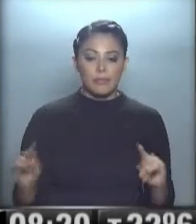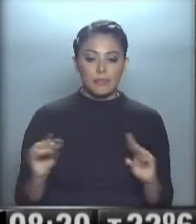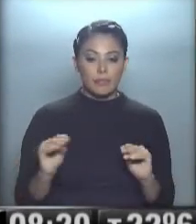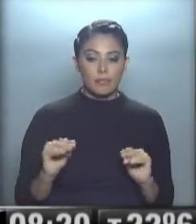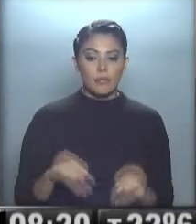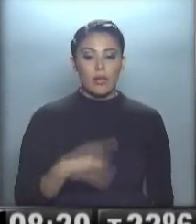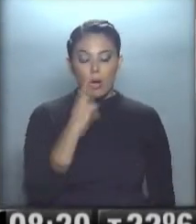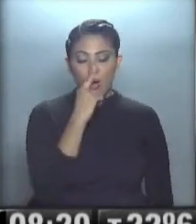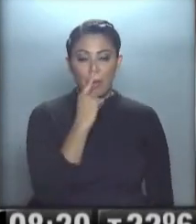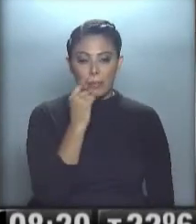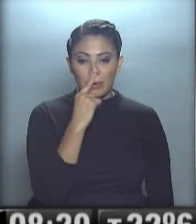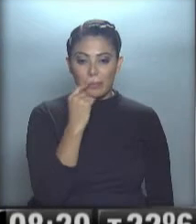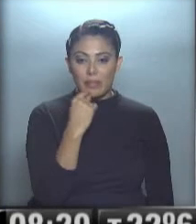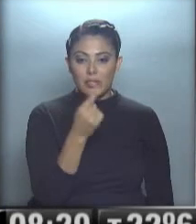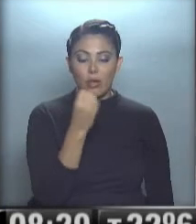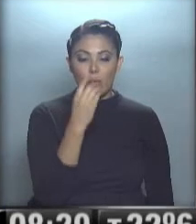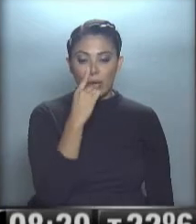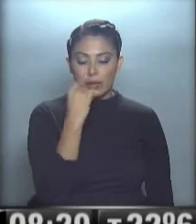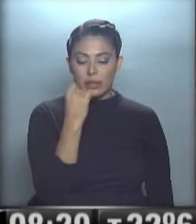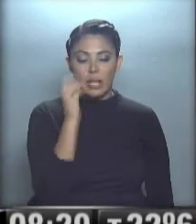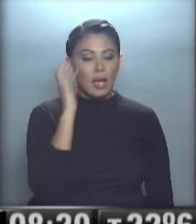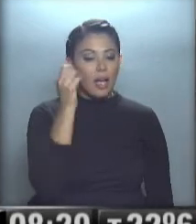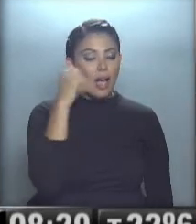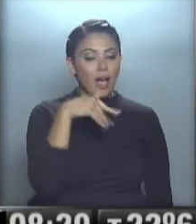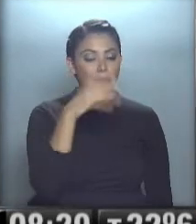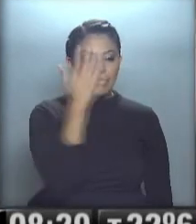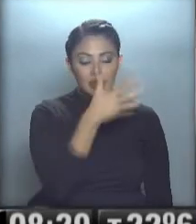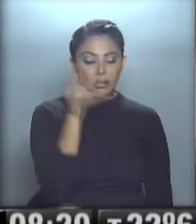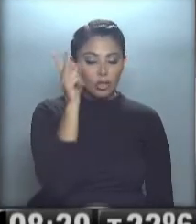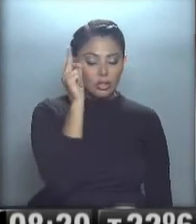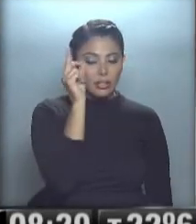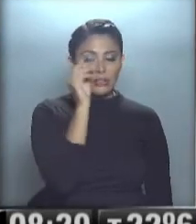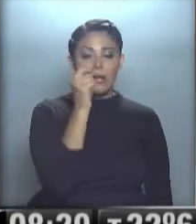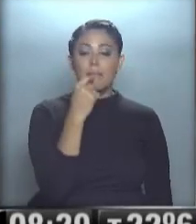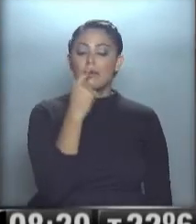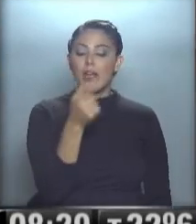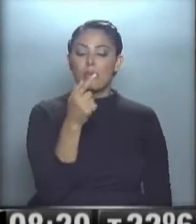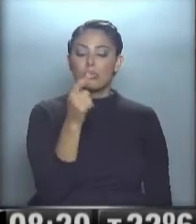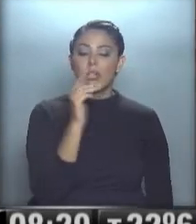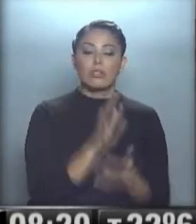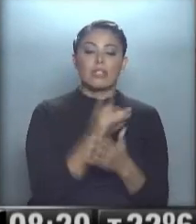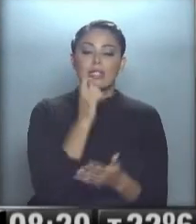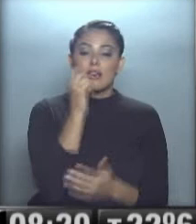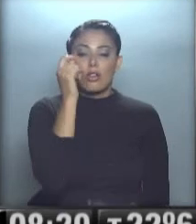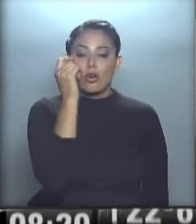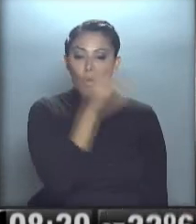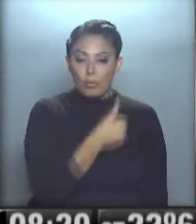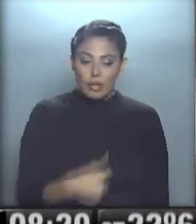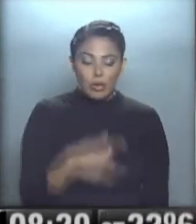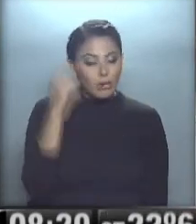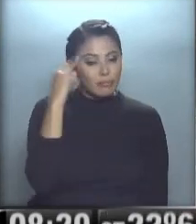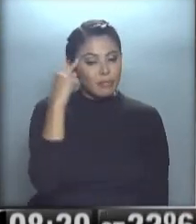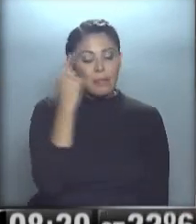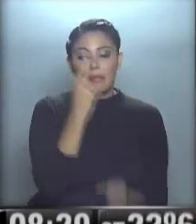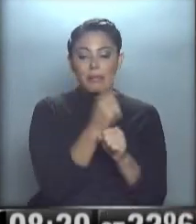Sí, buen día. Javier Pasarago, de la M530, la Red de las Madres. La pregunta tiene que ver con si el gobierno analiza, después del